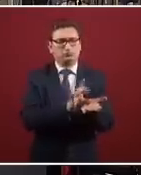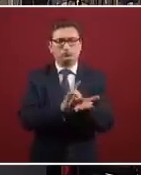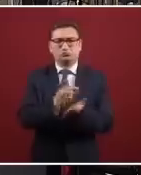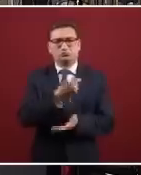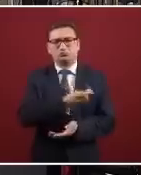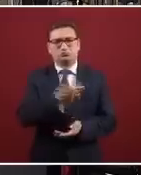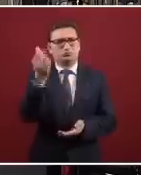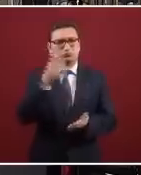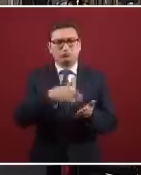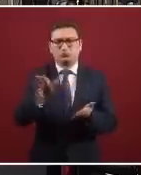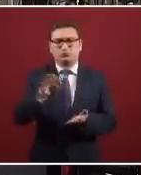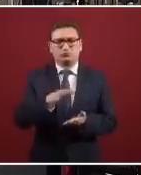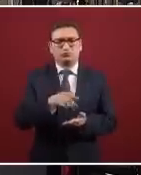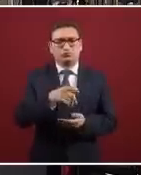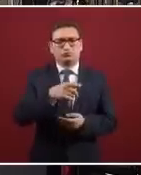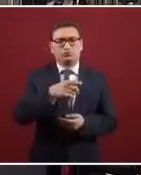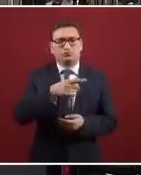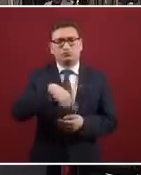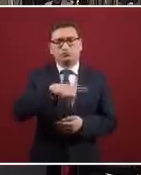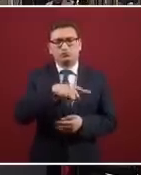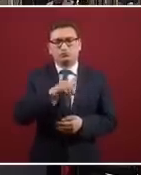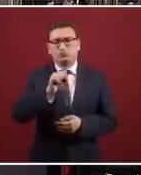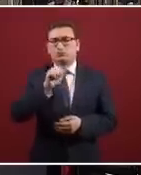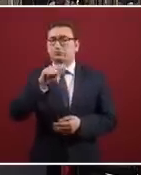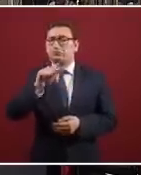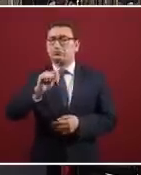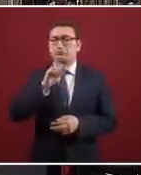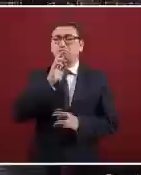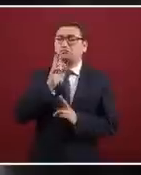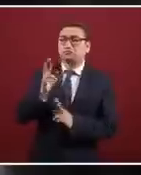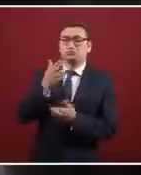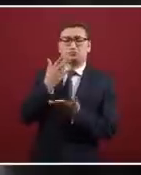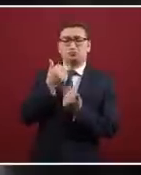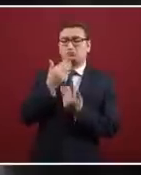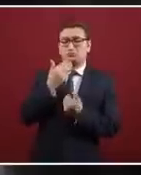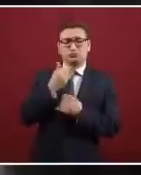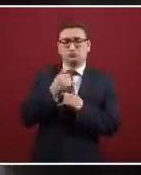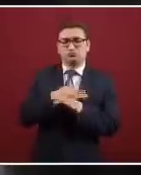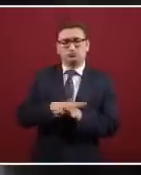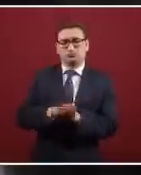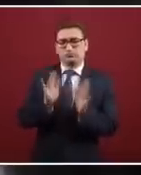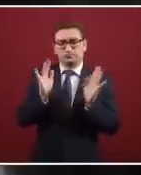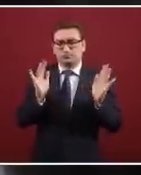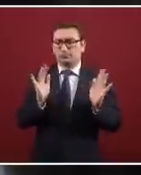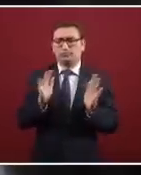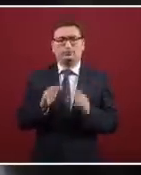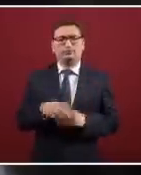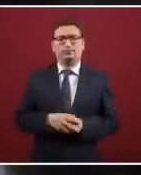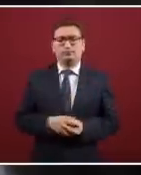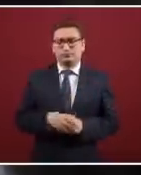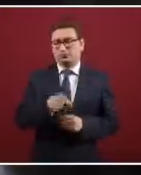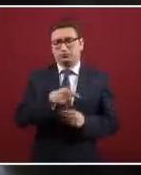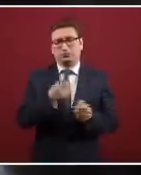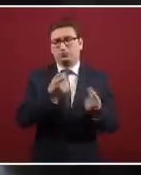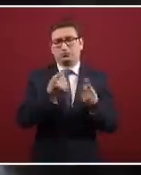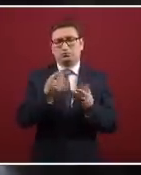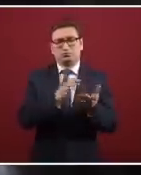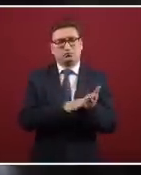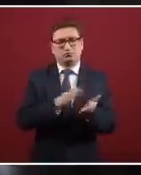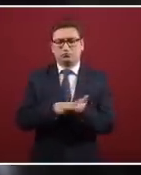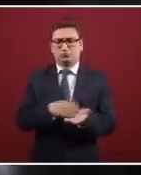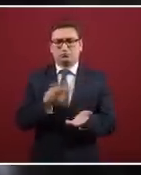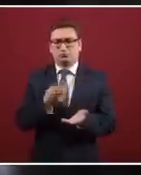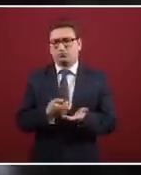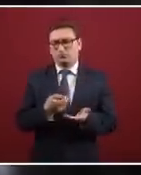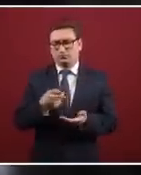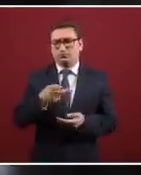que había hecho. En una primera respuesta, el SAT dijo que no tenía este análisis, que tenía algunos documentos en los que había basado este